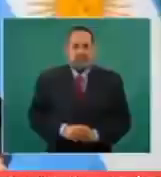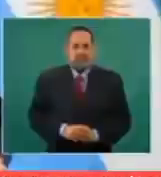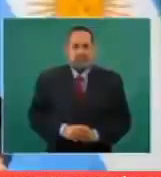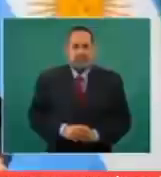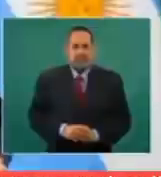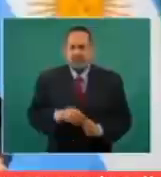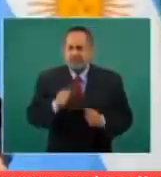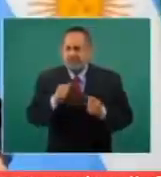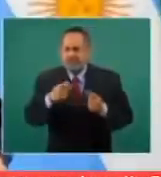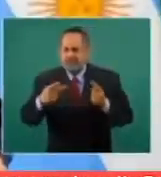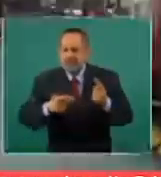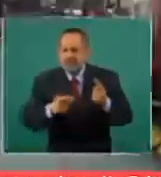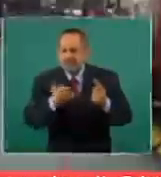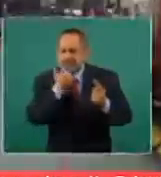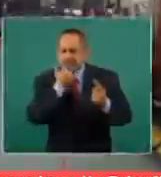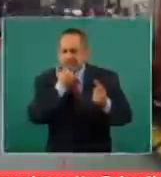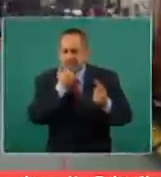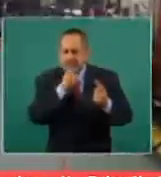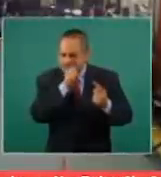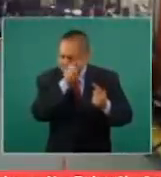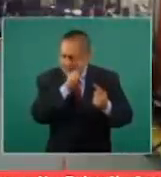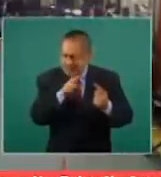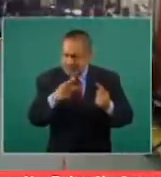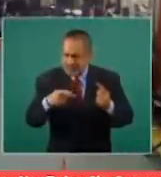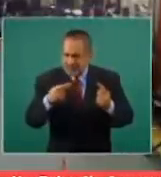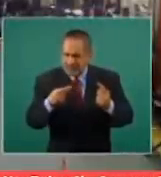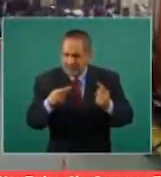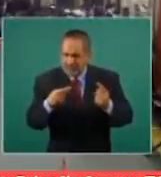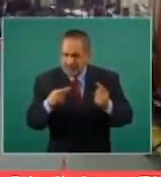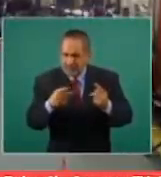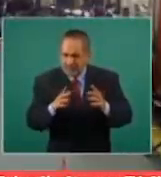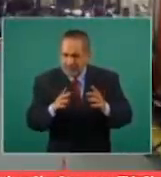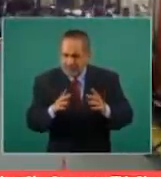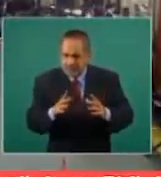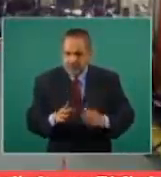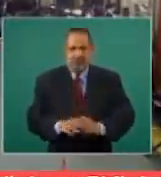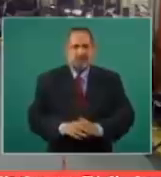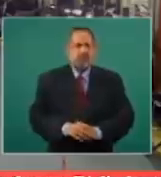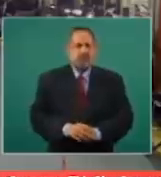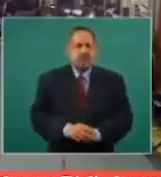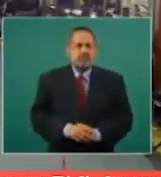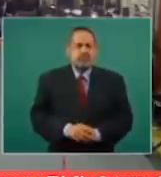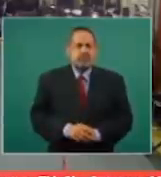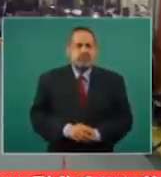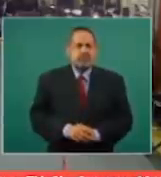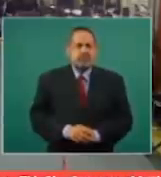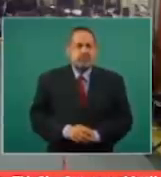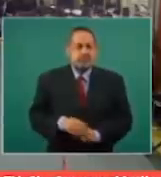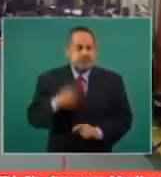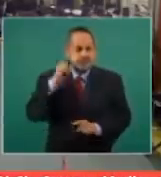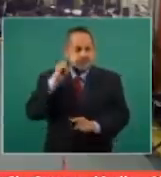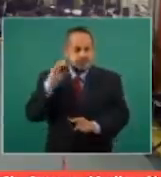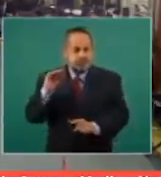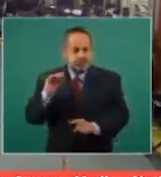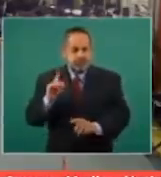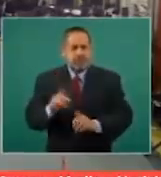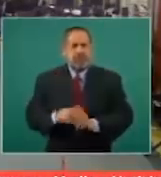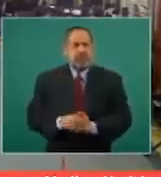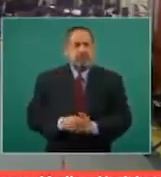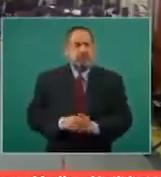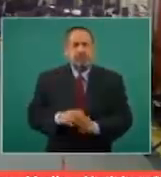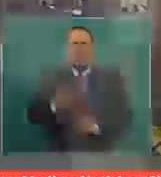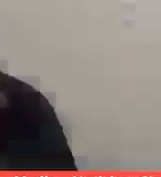un statement que se dio muy fuerte hacia México, Argentina y el mundo de este eje que